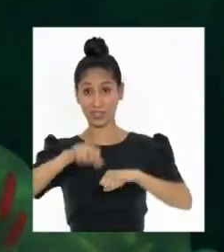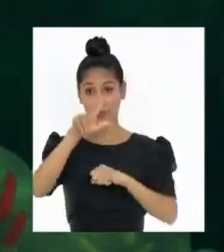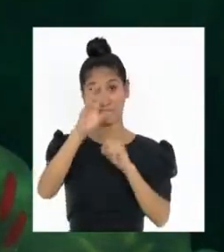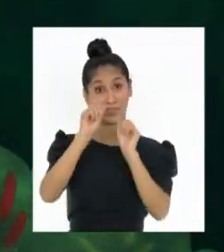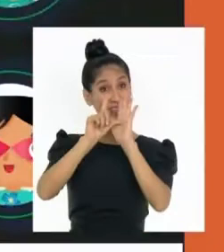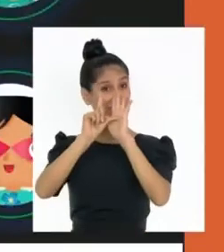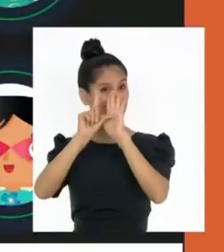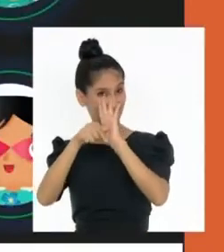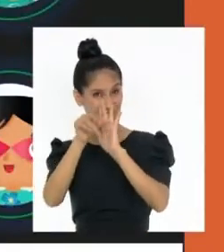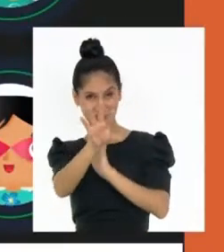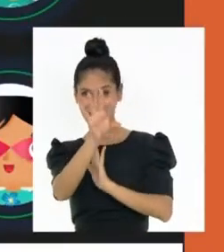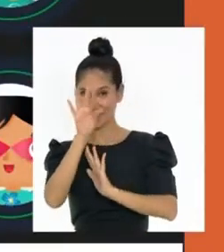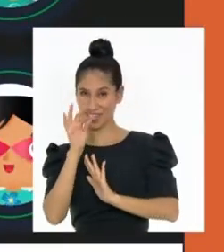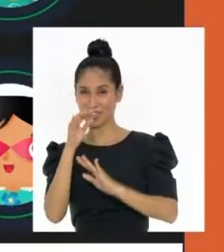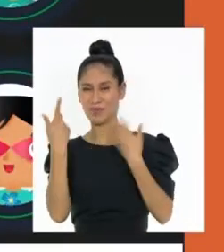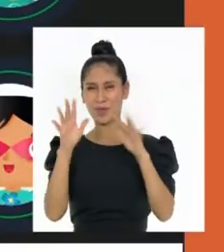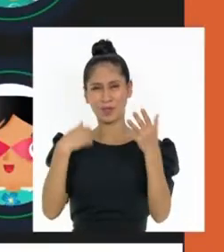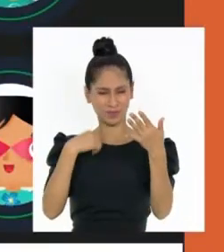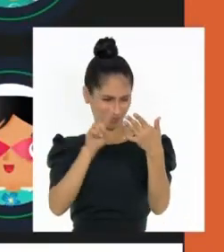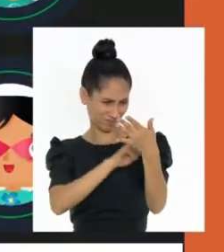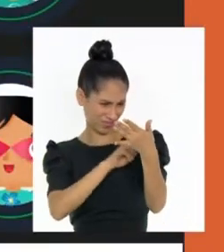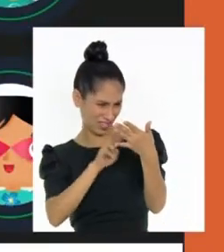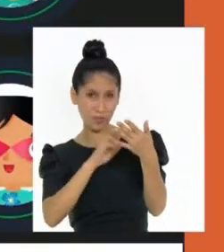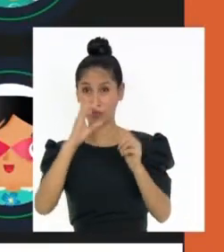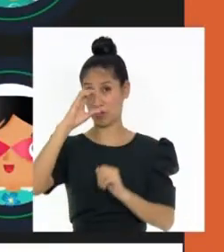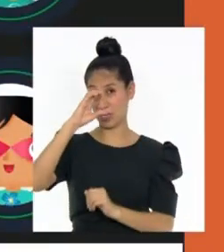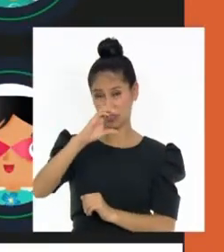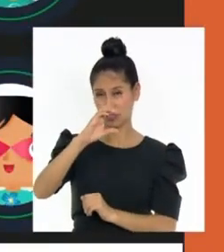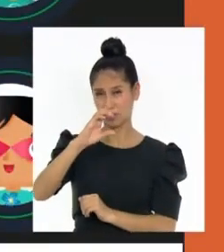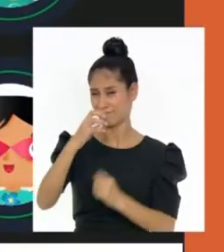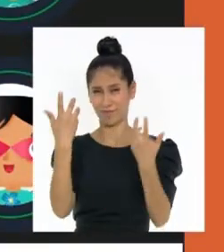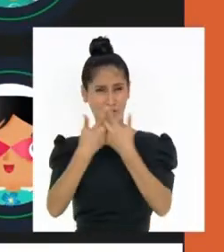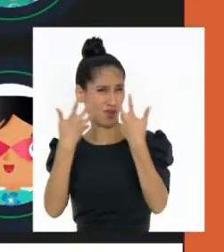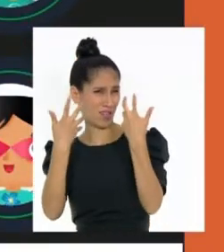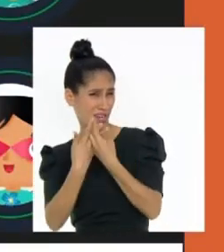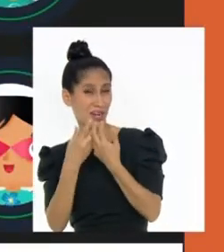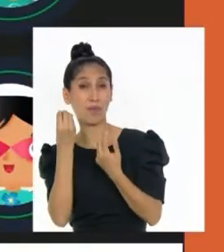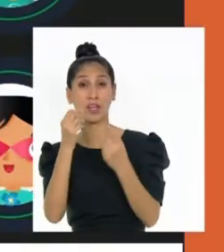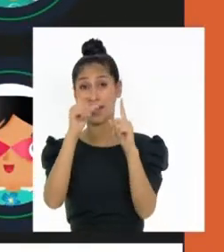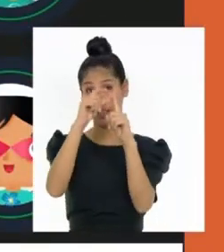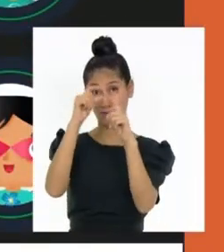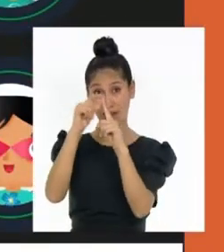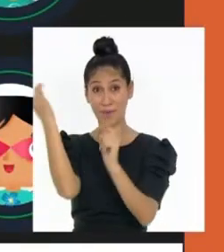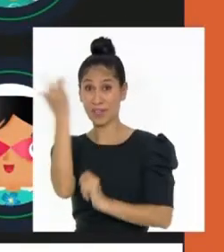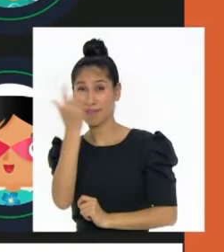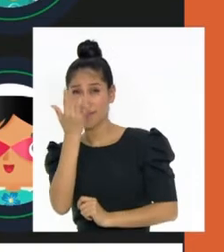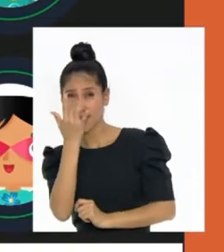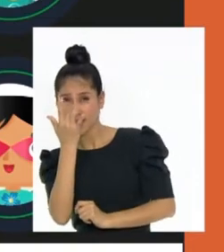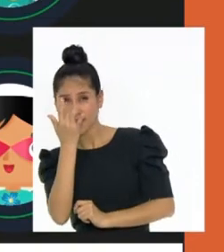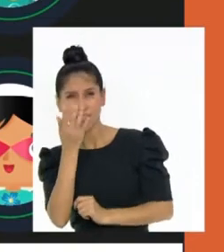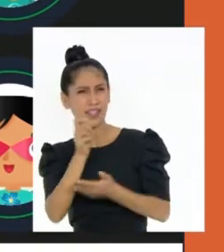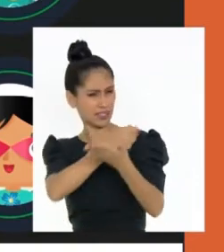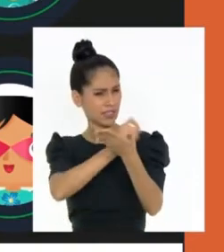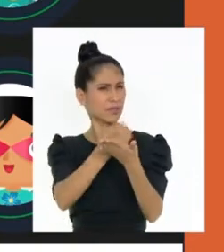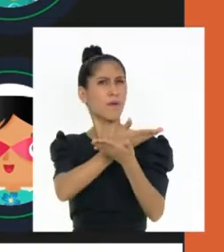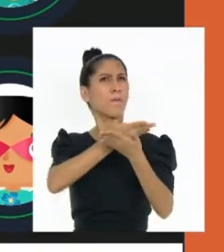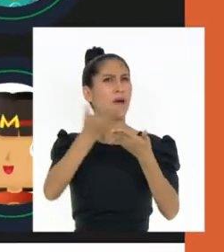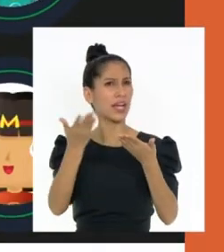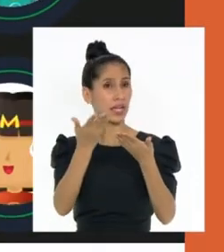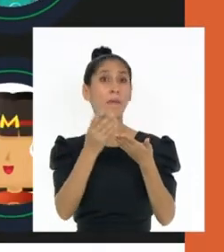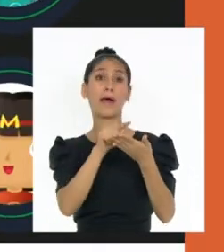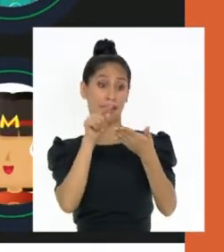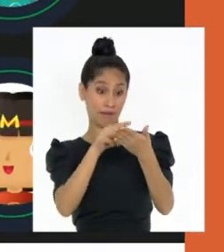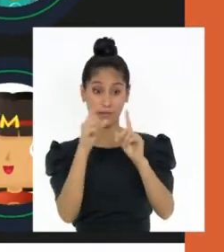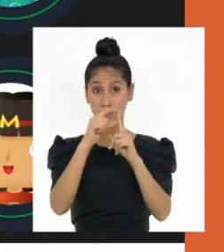una opción. Bueno, ya sabemos que la C no es, porque las negritas son para resaltar ideas importantes y no aparece eso en la opción C.